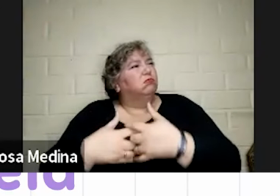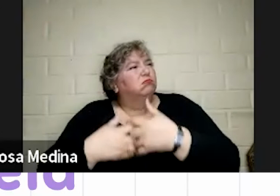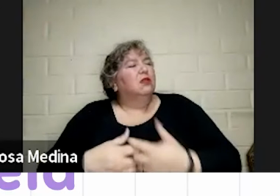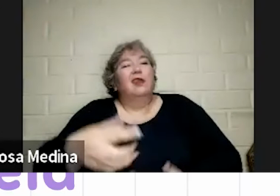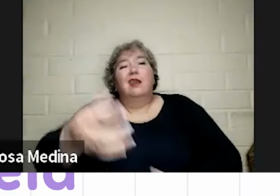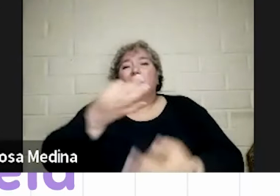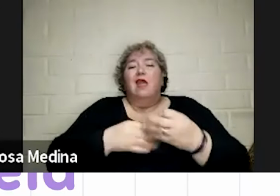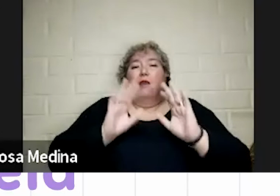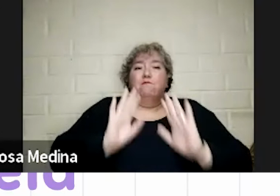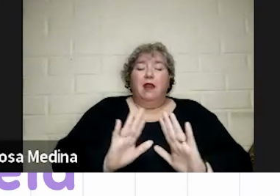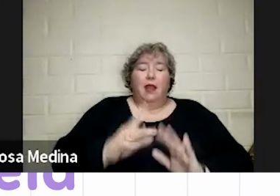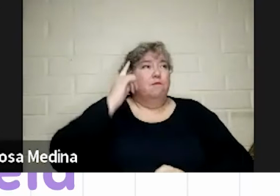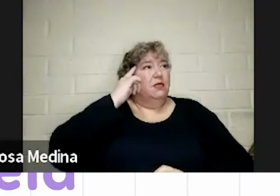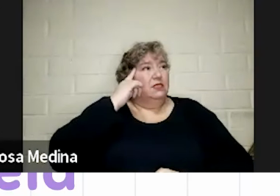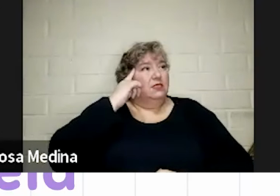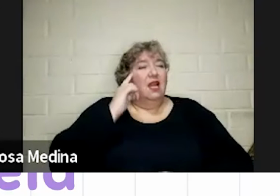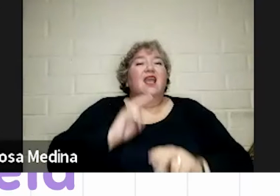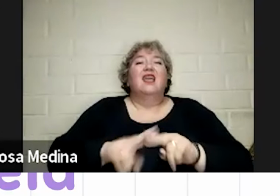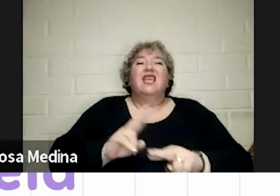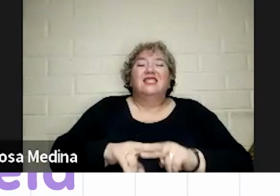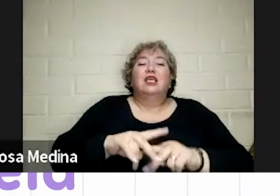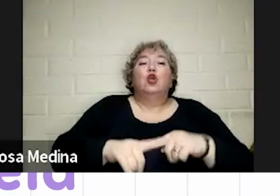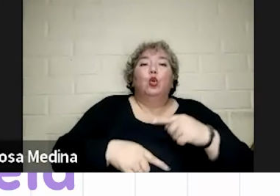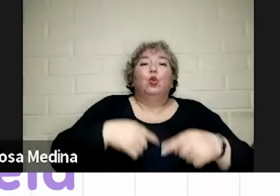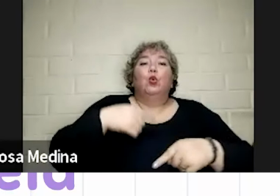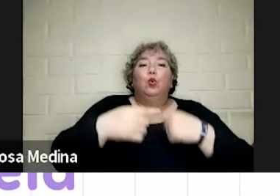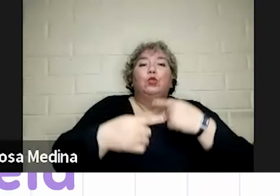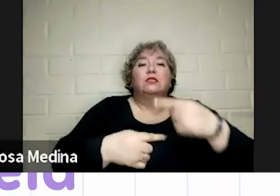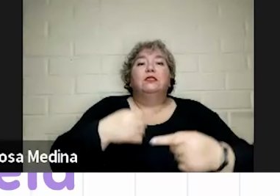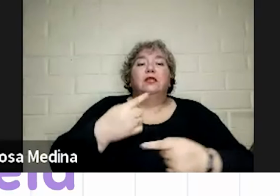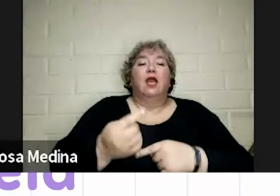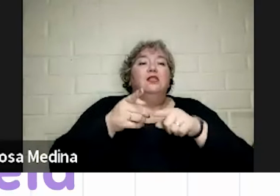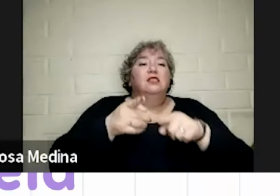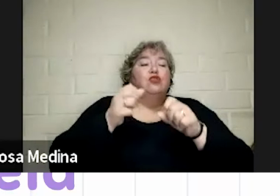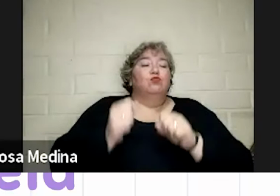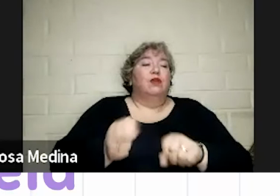pensar, ir haciendo rutinas que permitan a los niños anticipar lo que vamos a hacer.